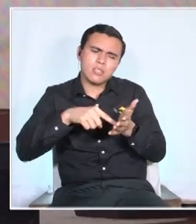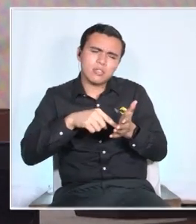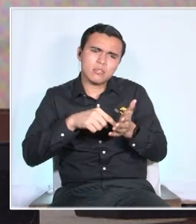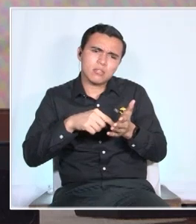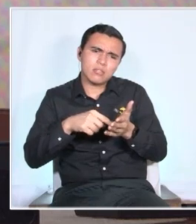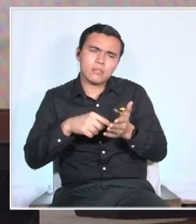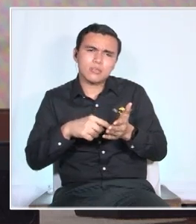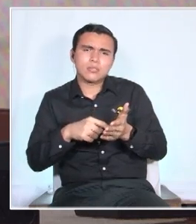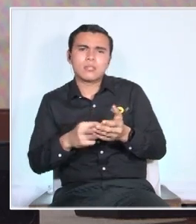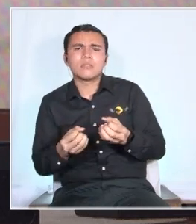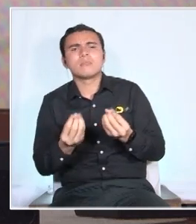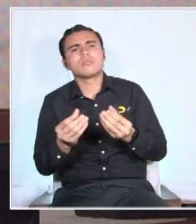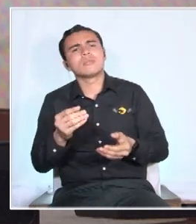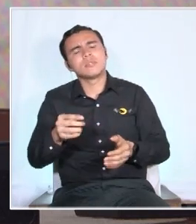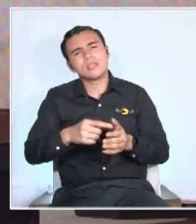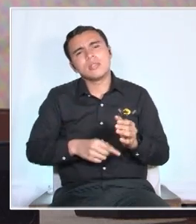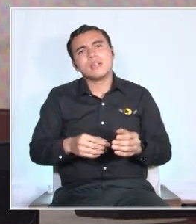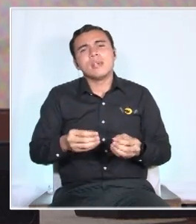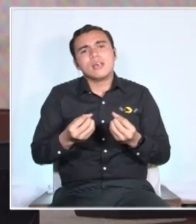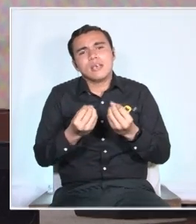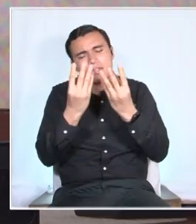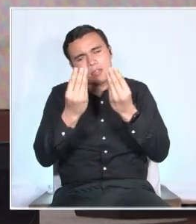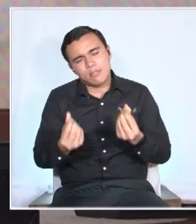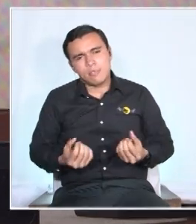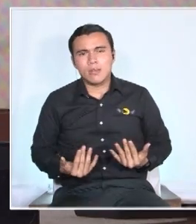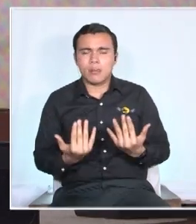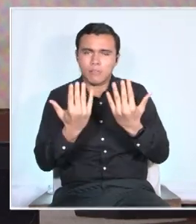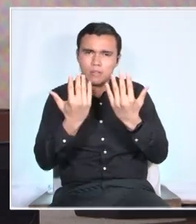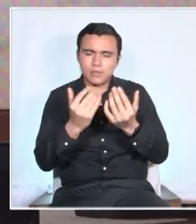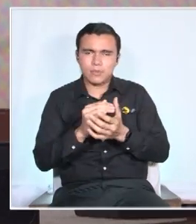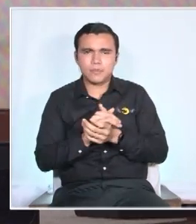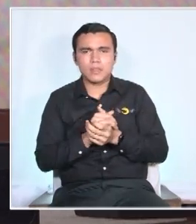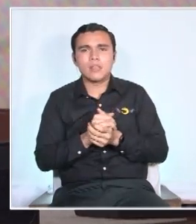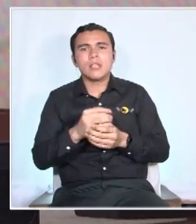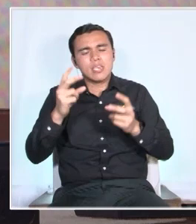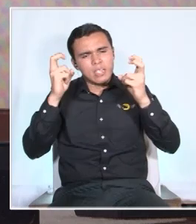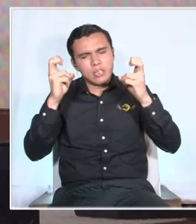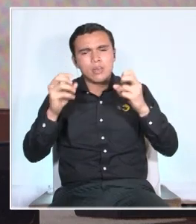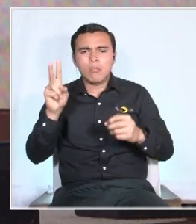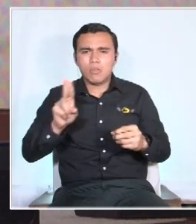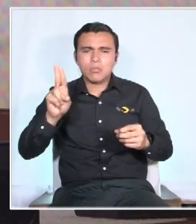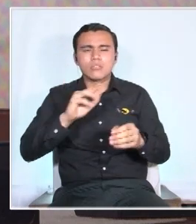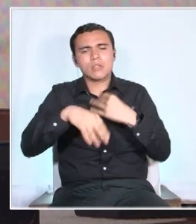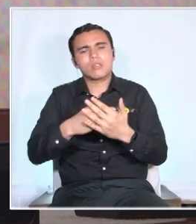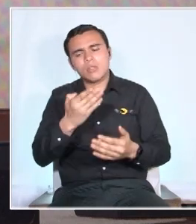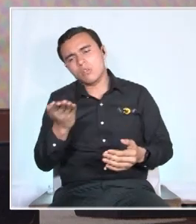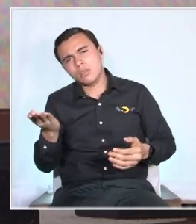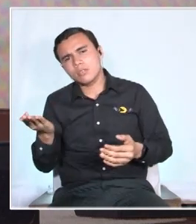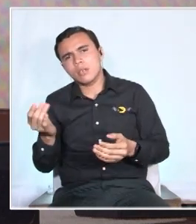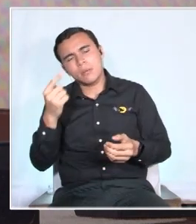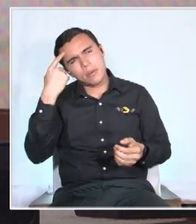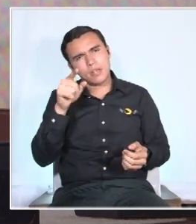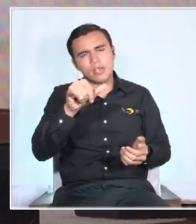veces causa que el fuego se te apague. Y el diablo usa todo este tipo de cosas